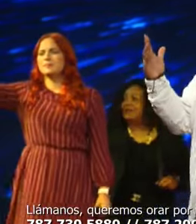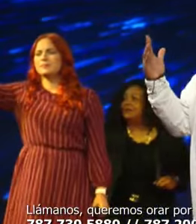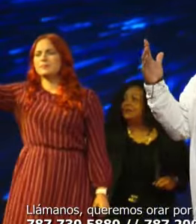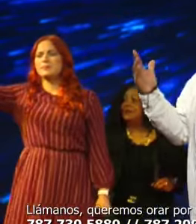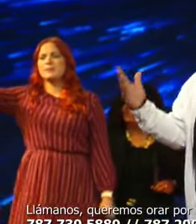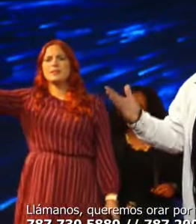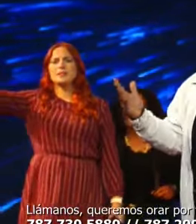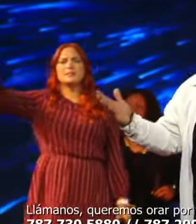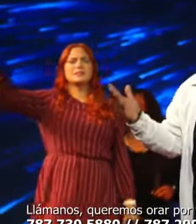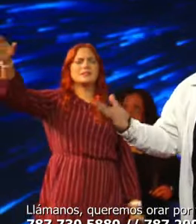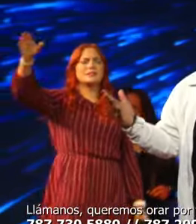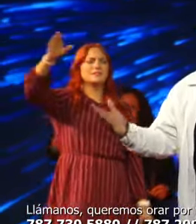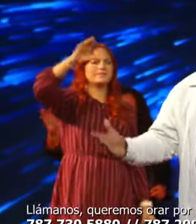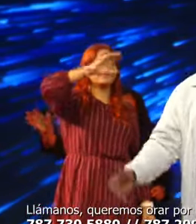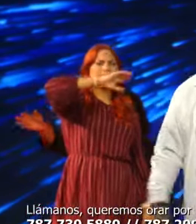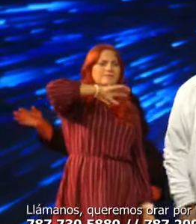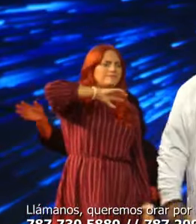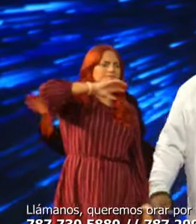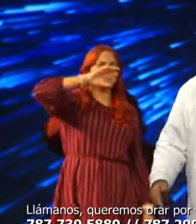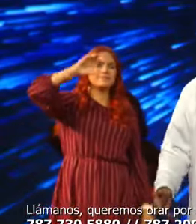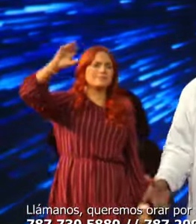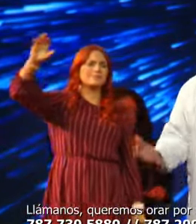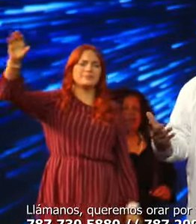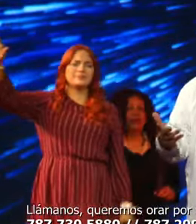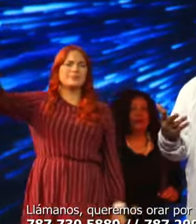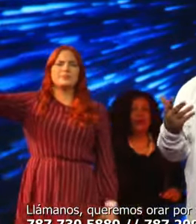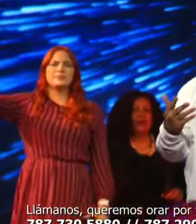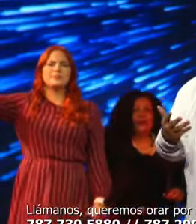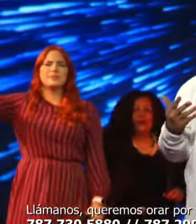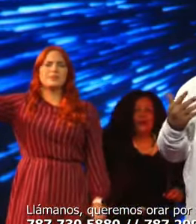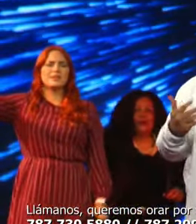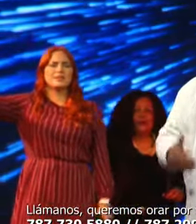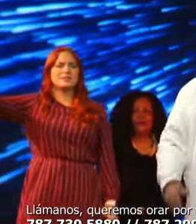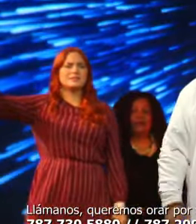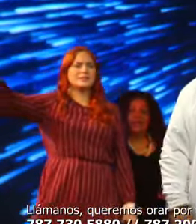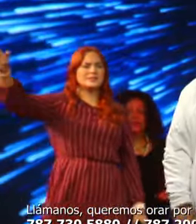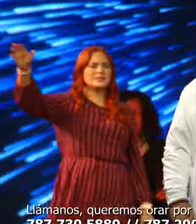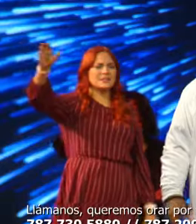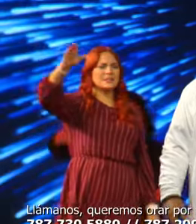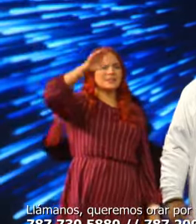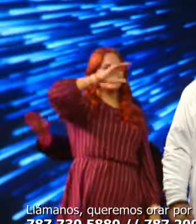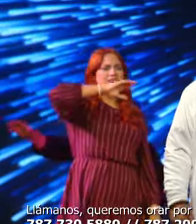ha sido tan grande, ha sido tan hermosa.